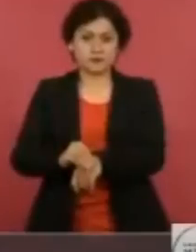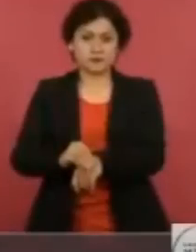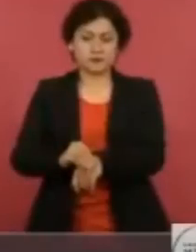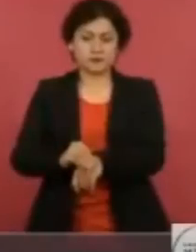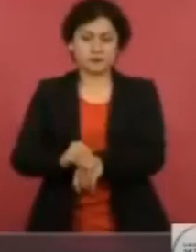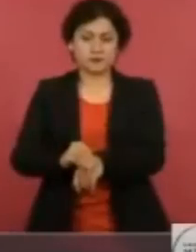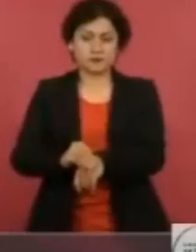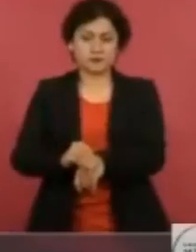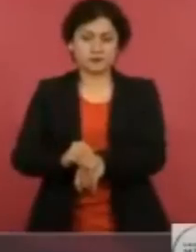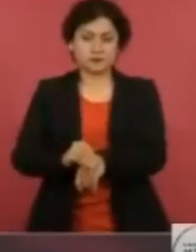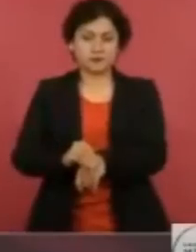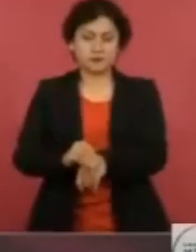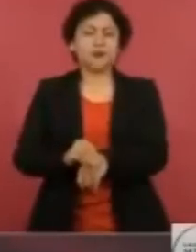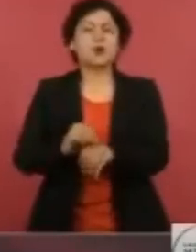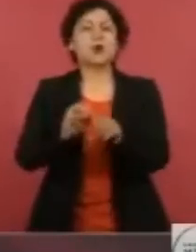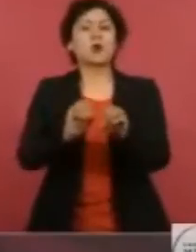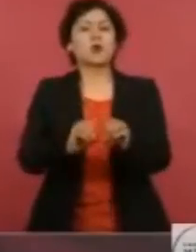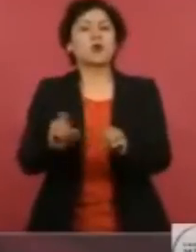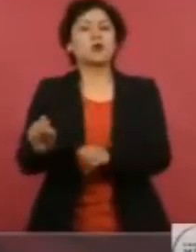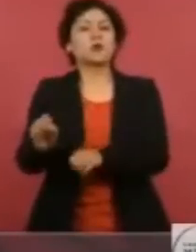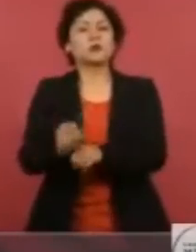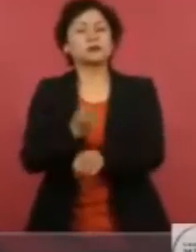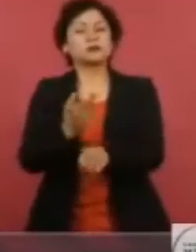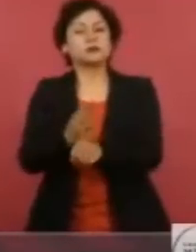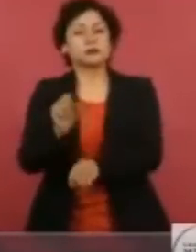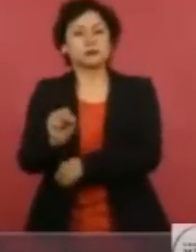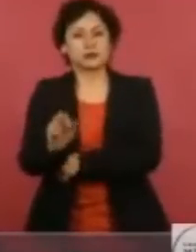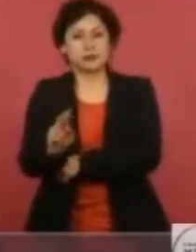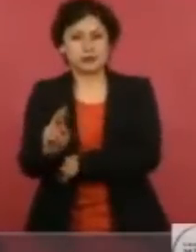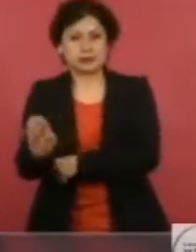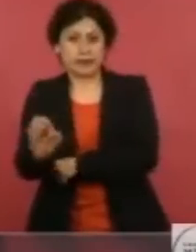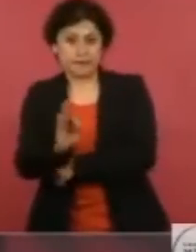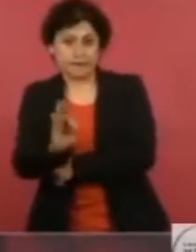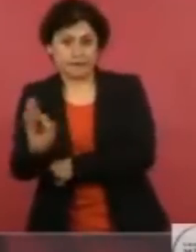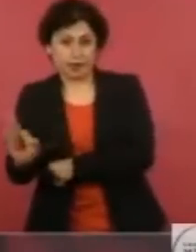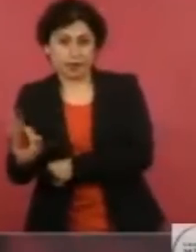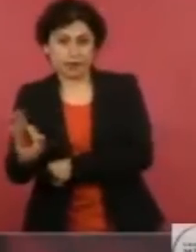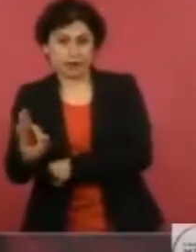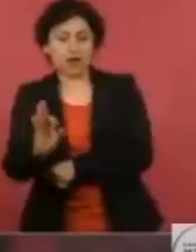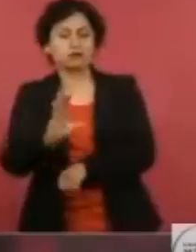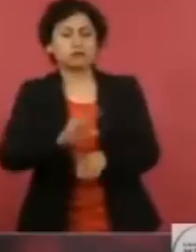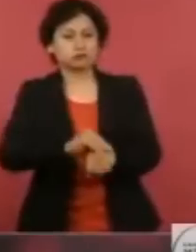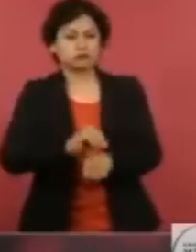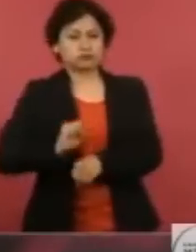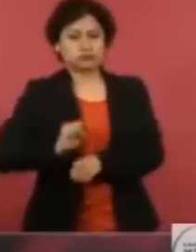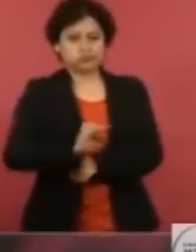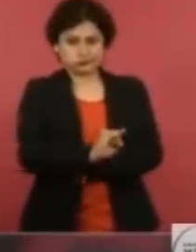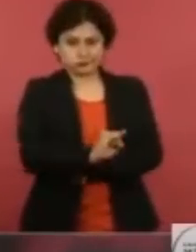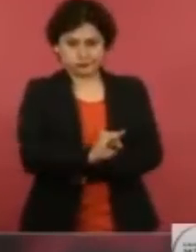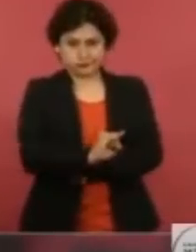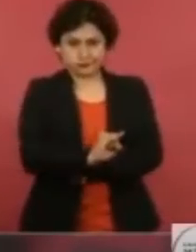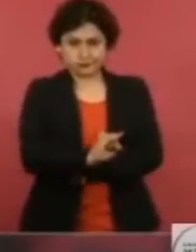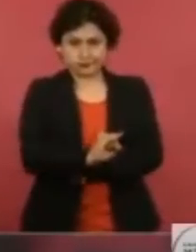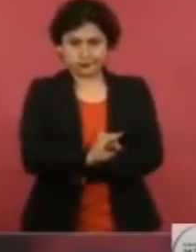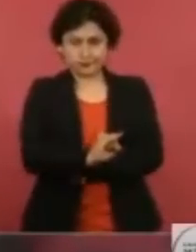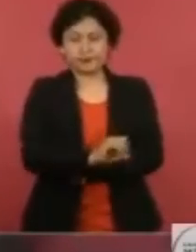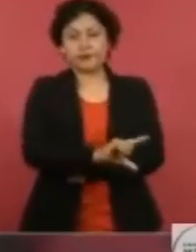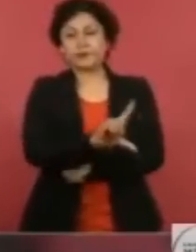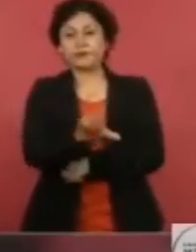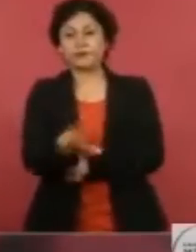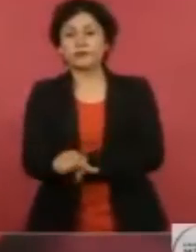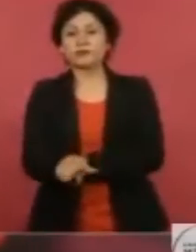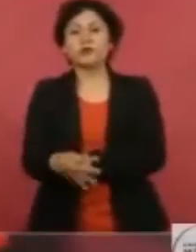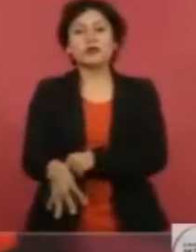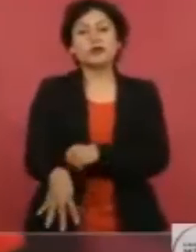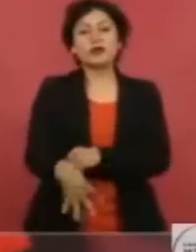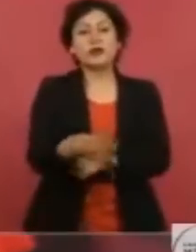la extradición la Secretaría de Relaciones Exteriores. El día 13, El 14